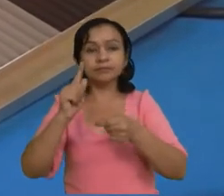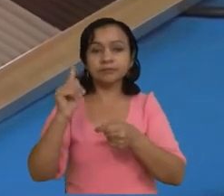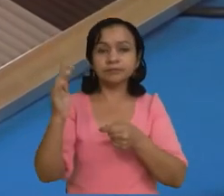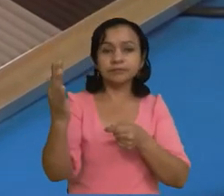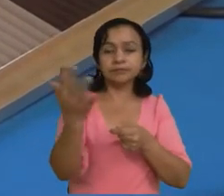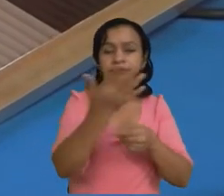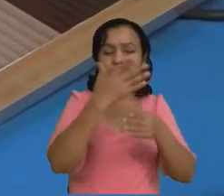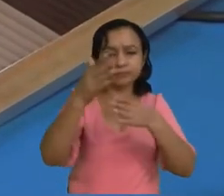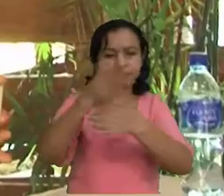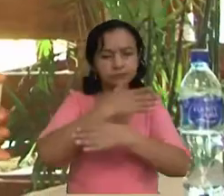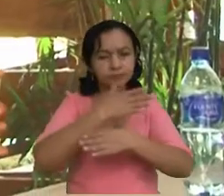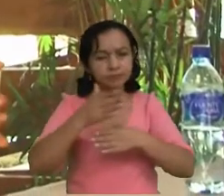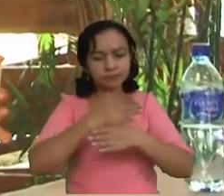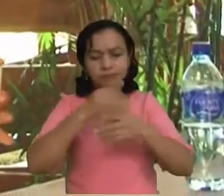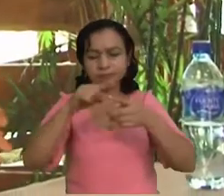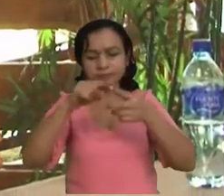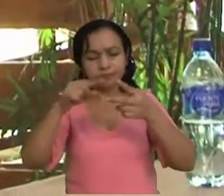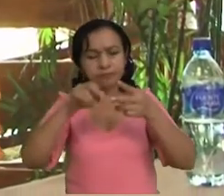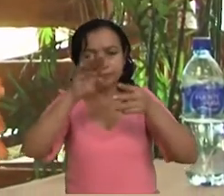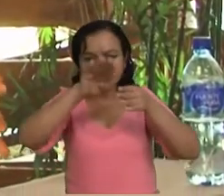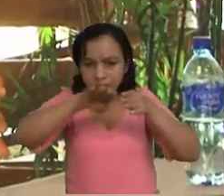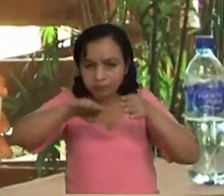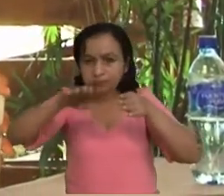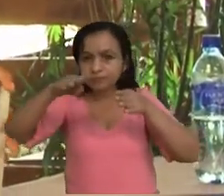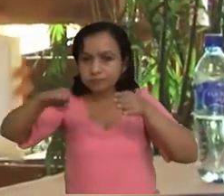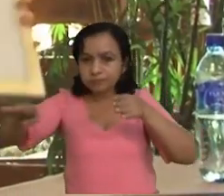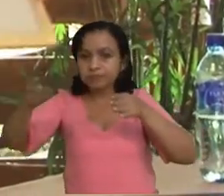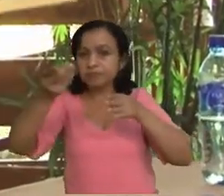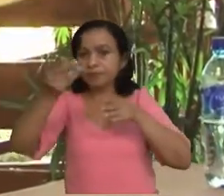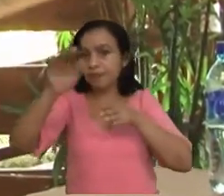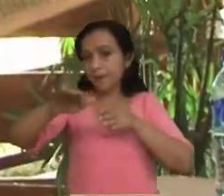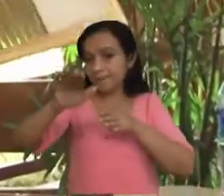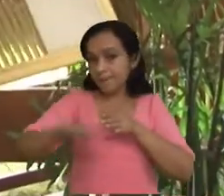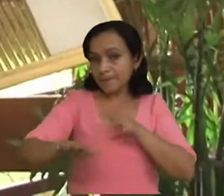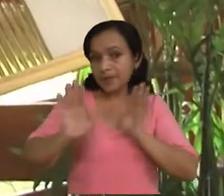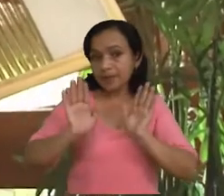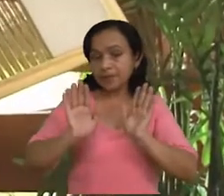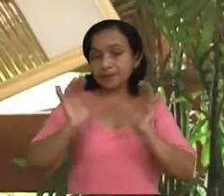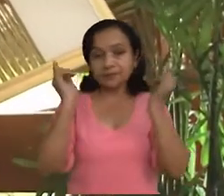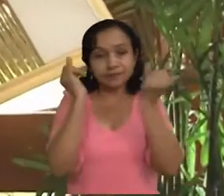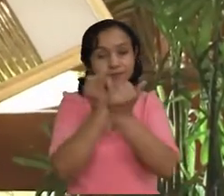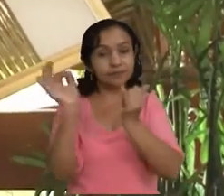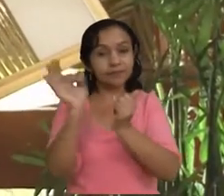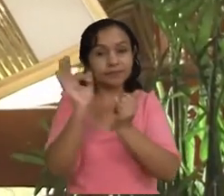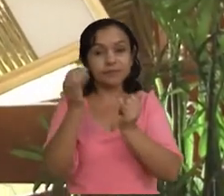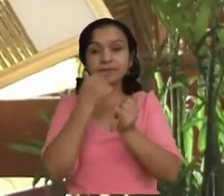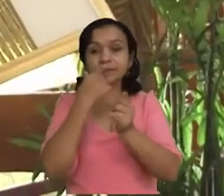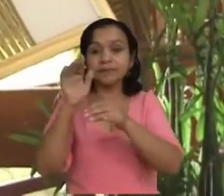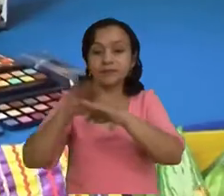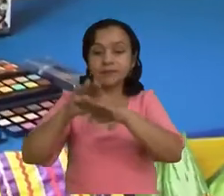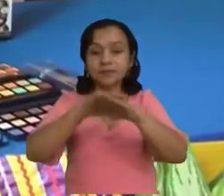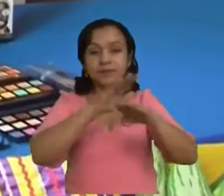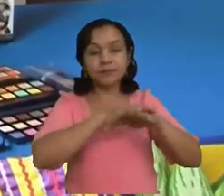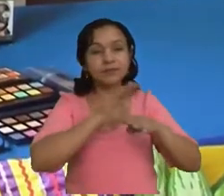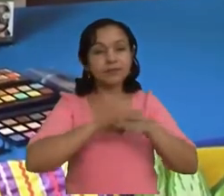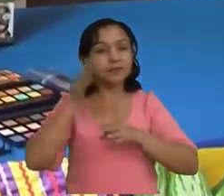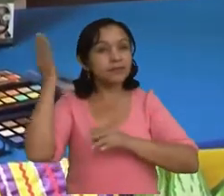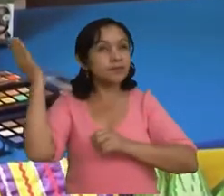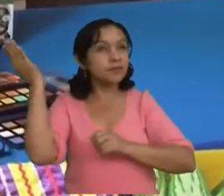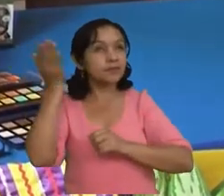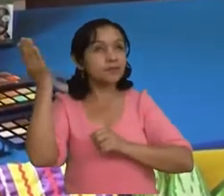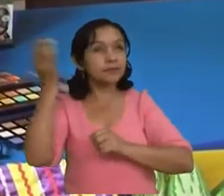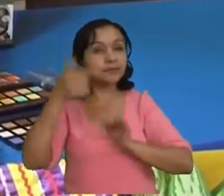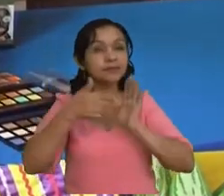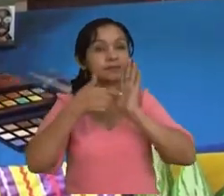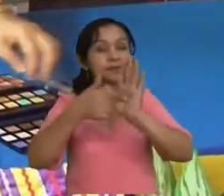perfiles, ya sea iron, troquelada, los precios accesibles. Asimismo, invitan a participar de las charlas demostrativas que